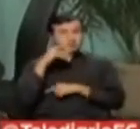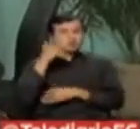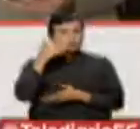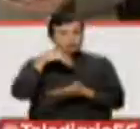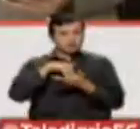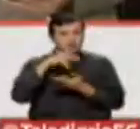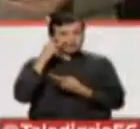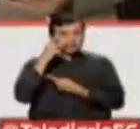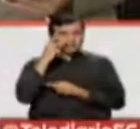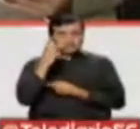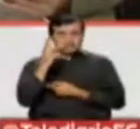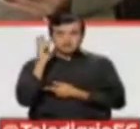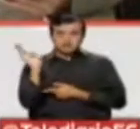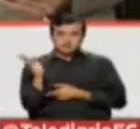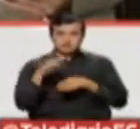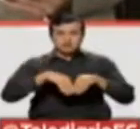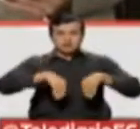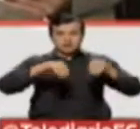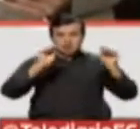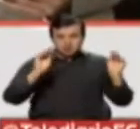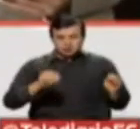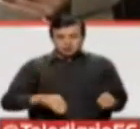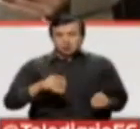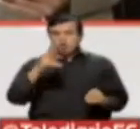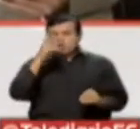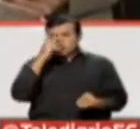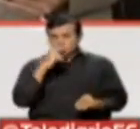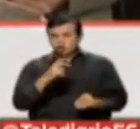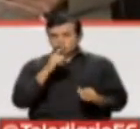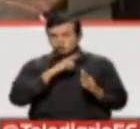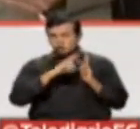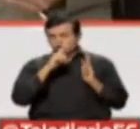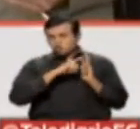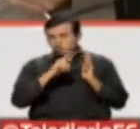a ver ya teniendo camas haciendo la parte del